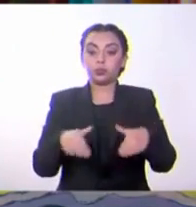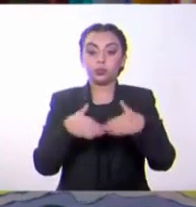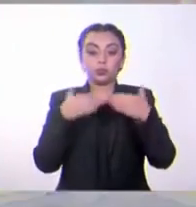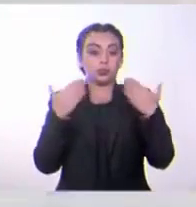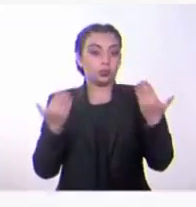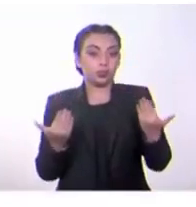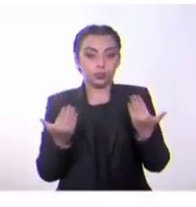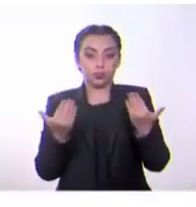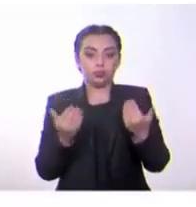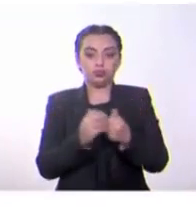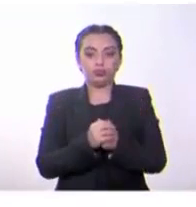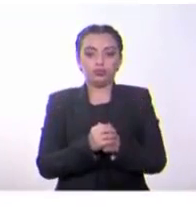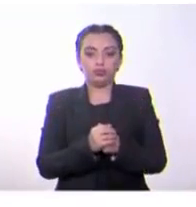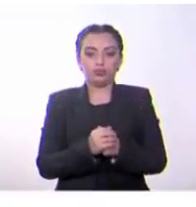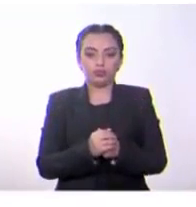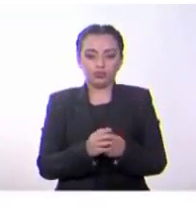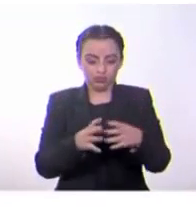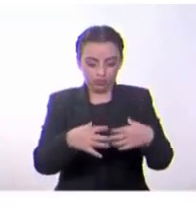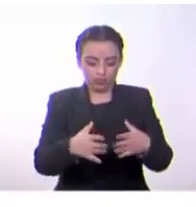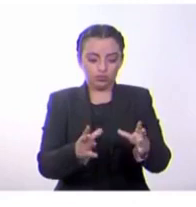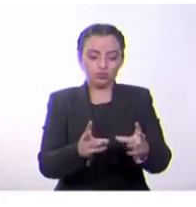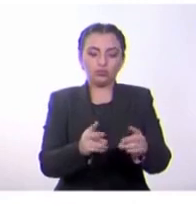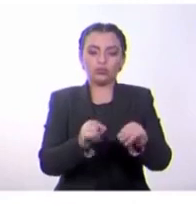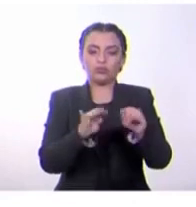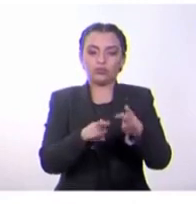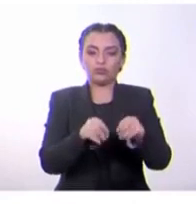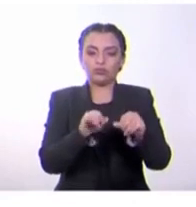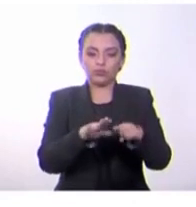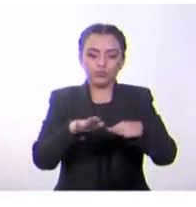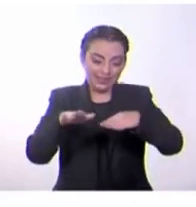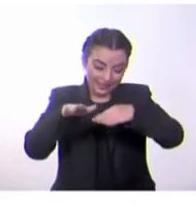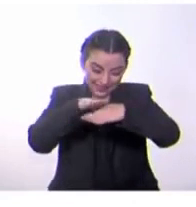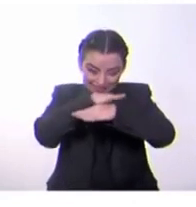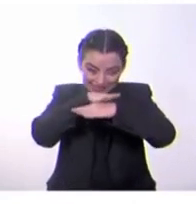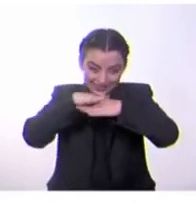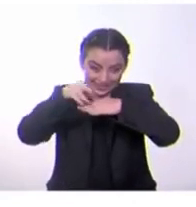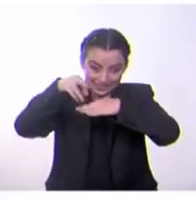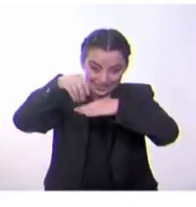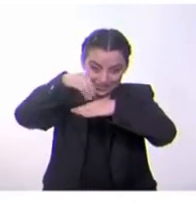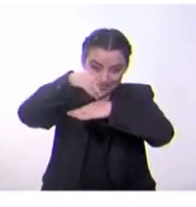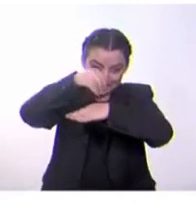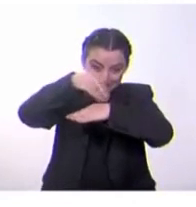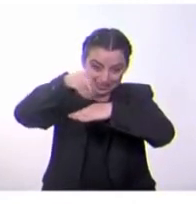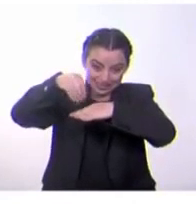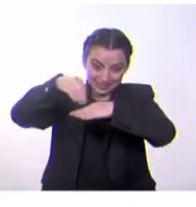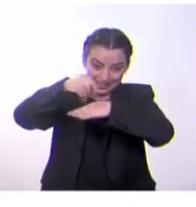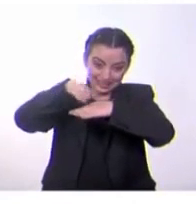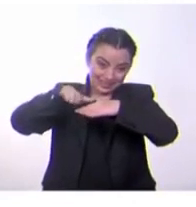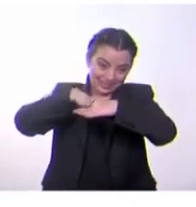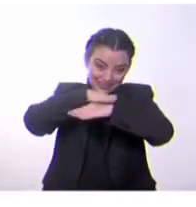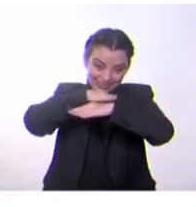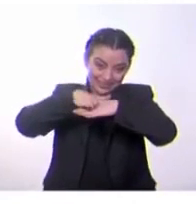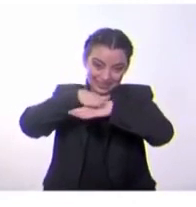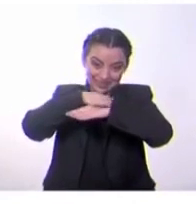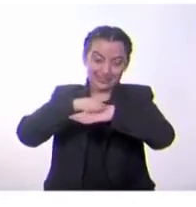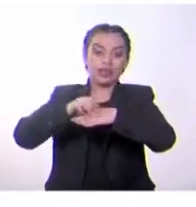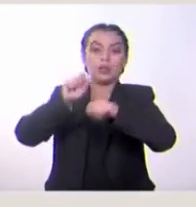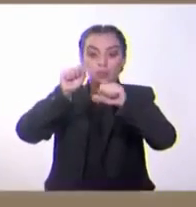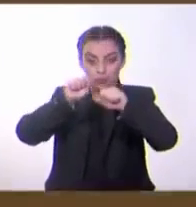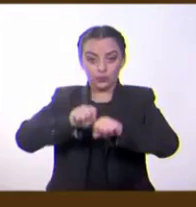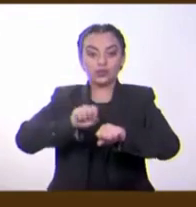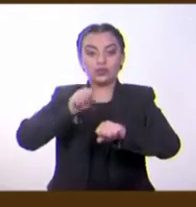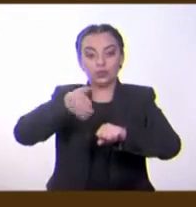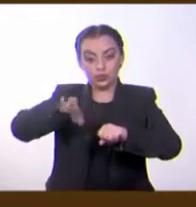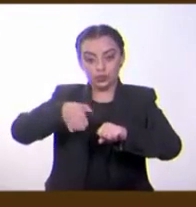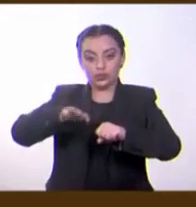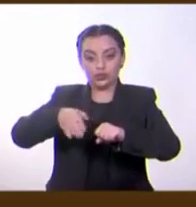hemos aprendido que el suelo es la capa más superficial de la corteza terrestre y que es la capa fértil.